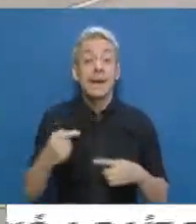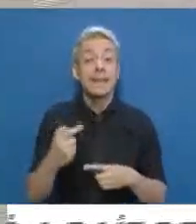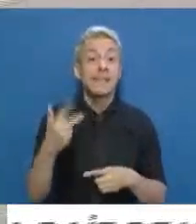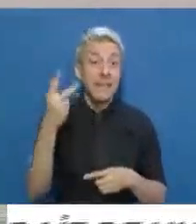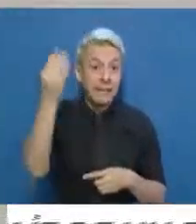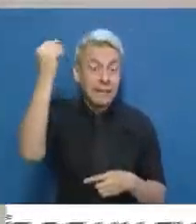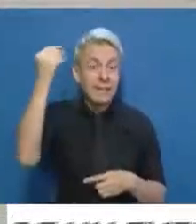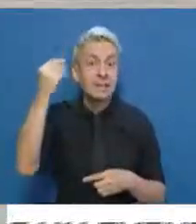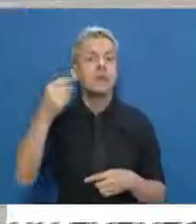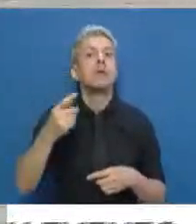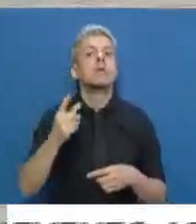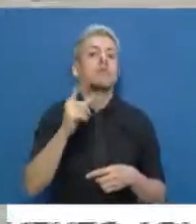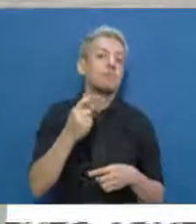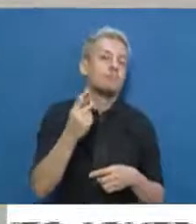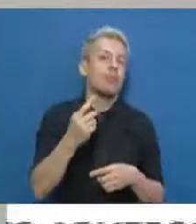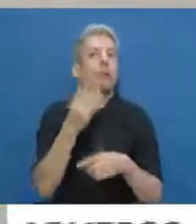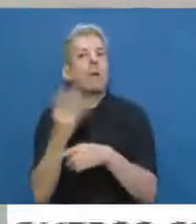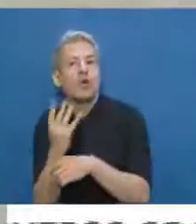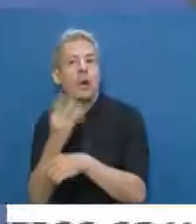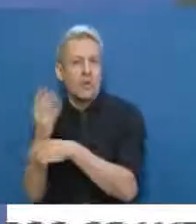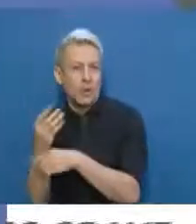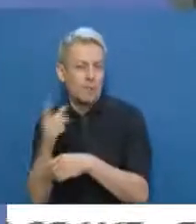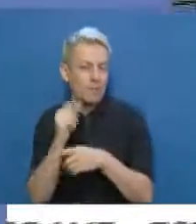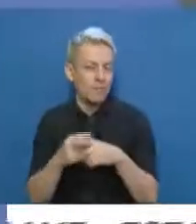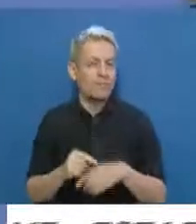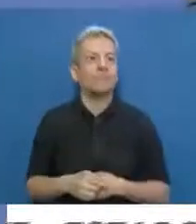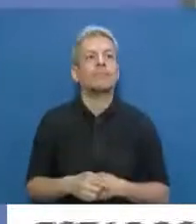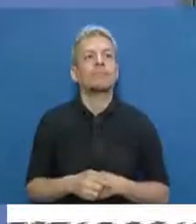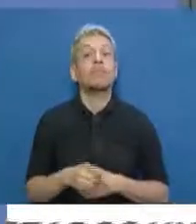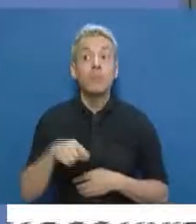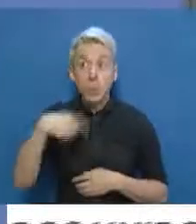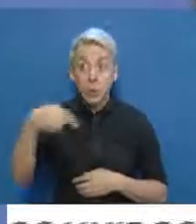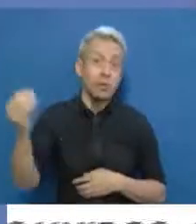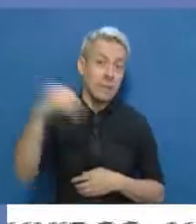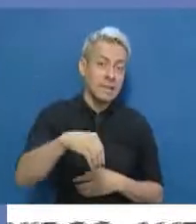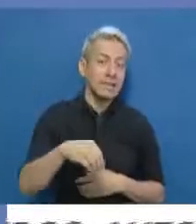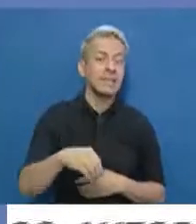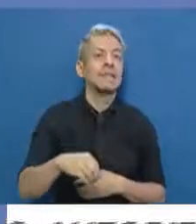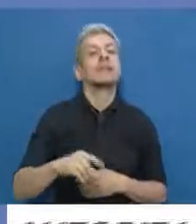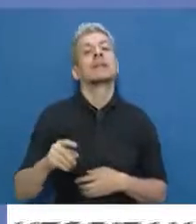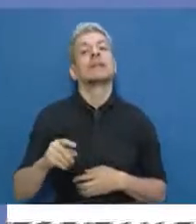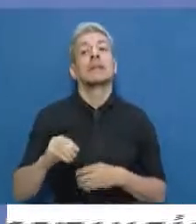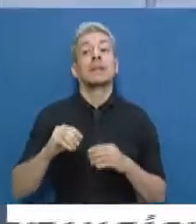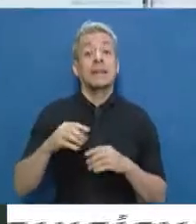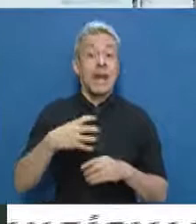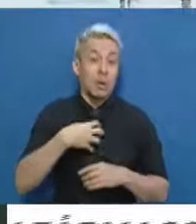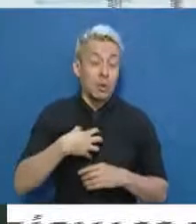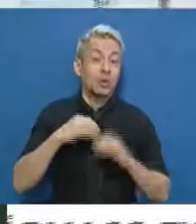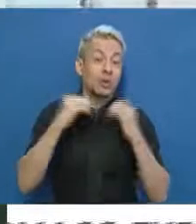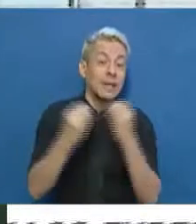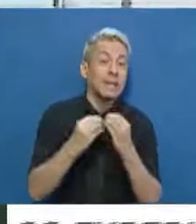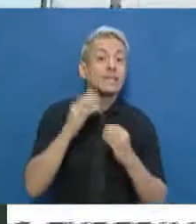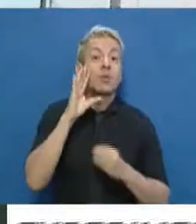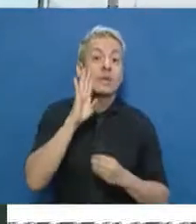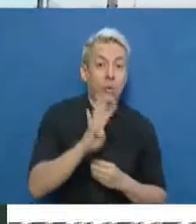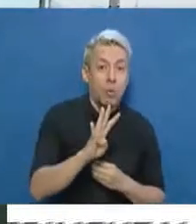día. ¿Serán siempre los mismos? ¿Hay posibilidad de que se sumen otros? No, van a ver, son 54 chicos que van a ir rotando